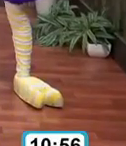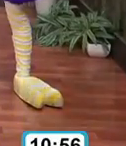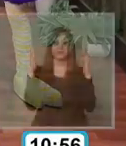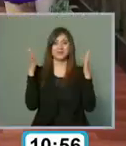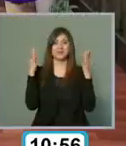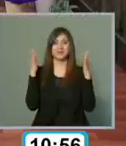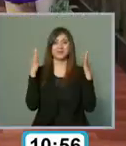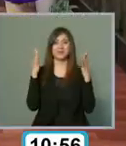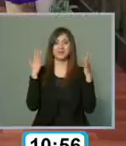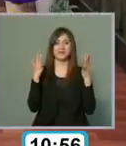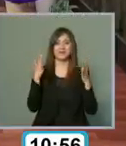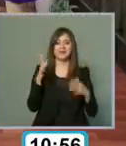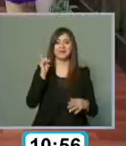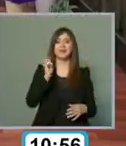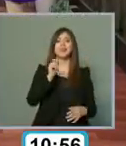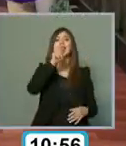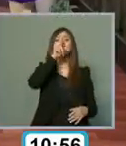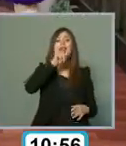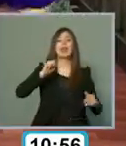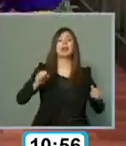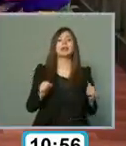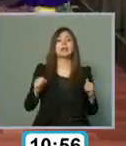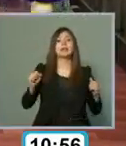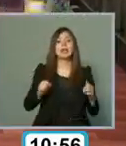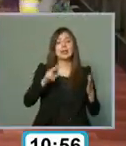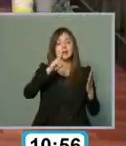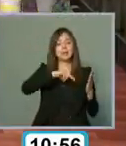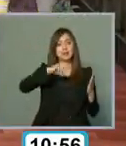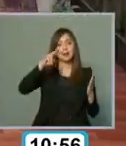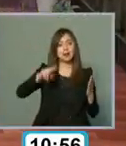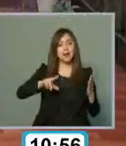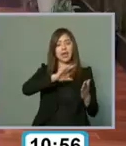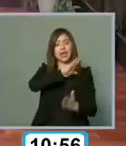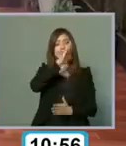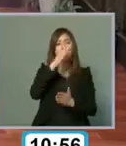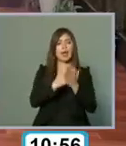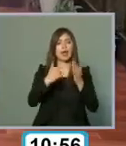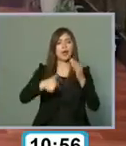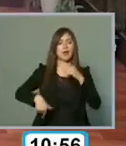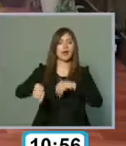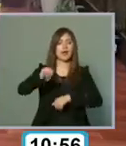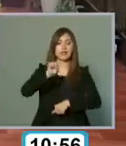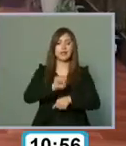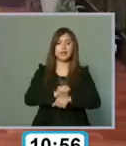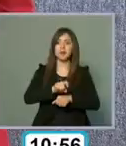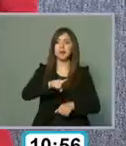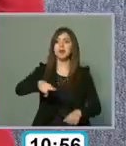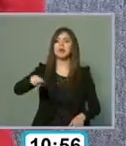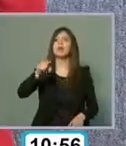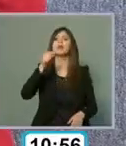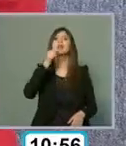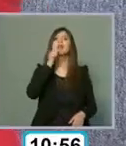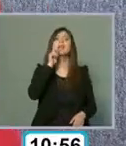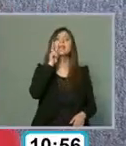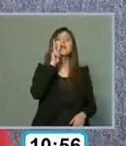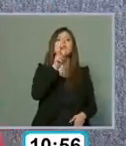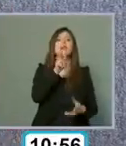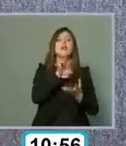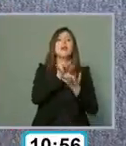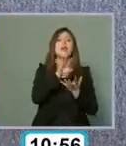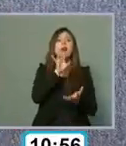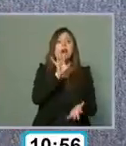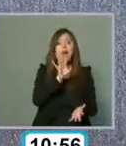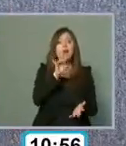¡Bravo! La gallina pintadita, cerrando esta semana. Qué bonito, qué padre. Mira, todos estamos así, boquiabiertos, porque es